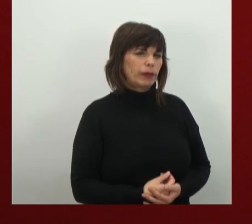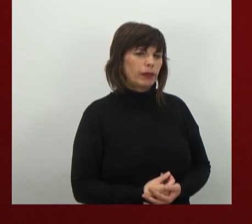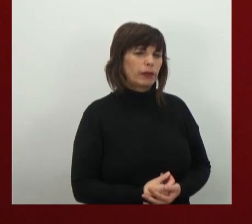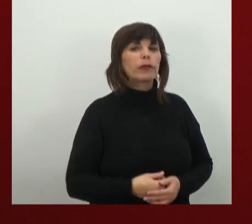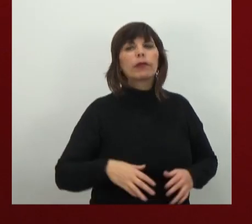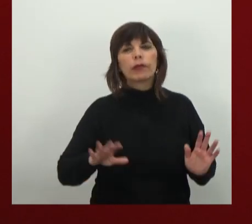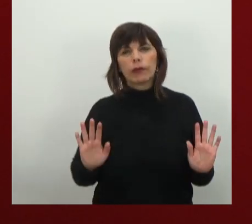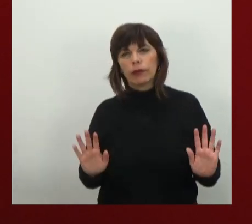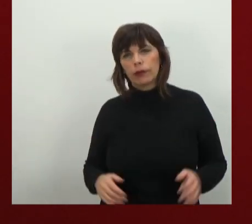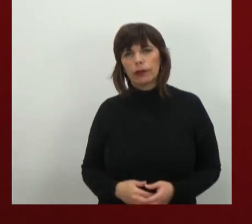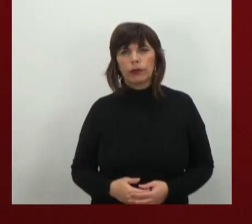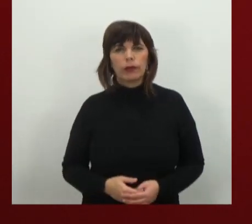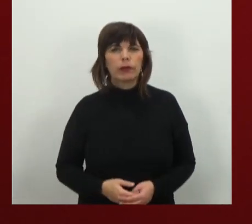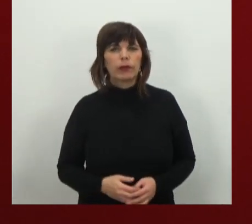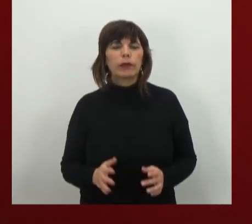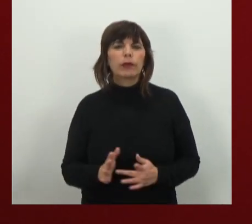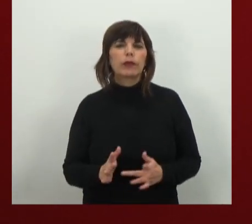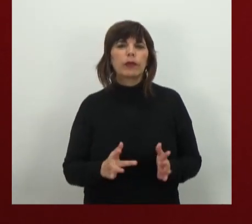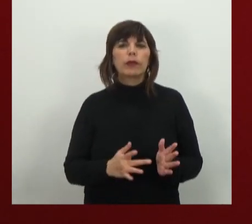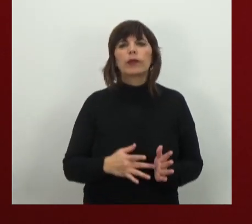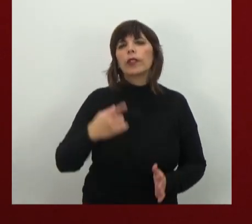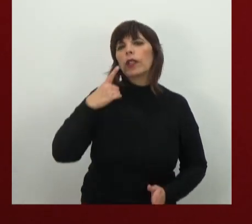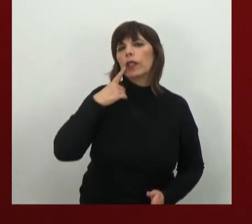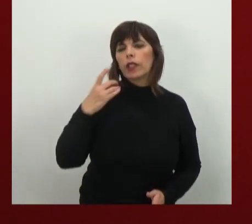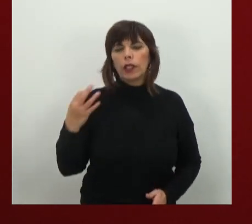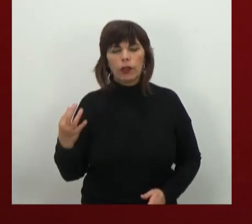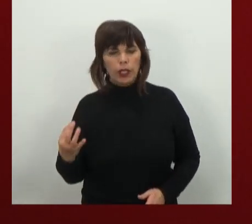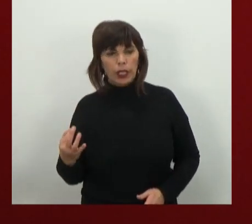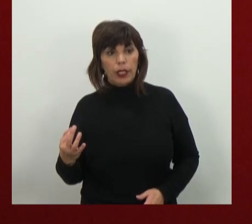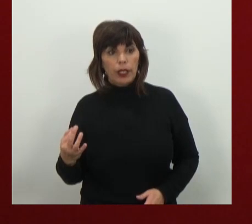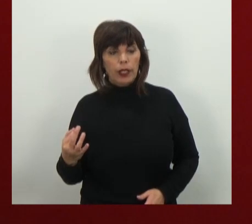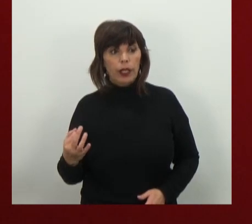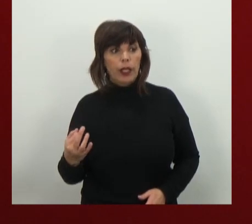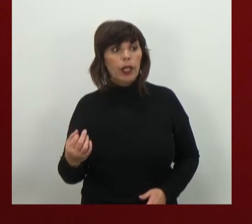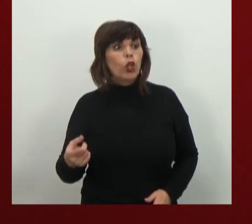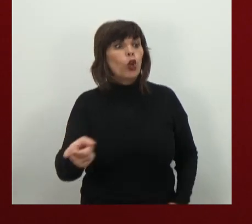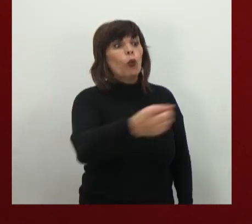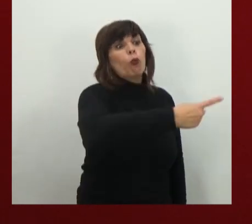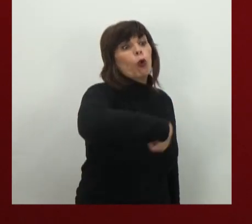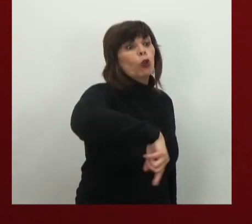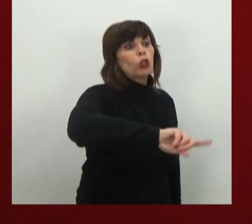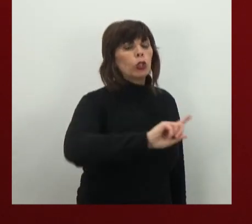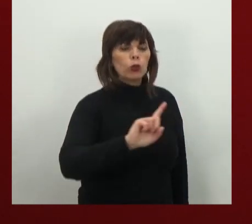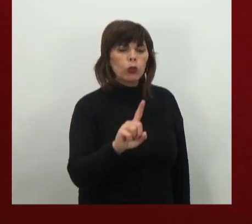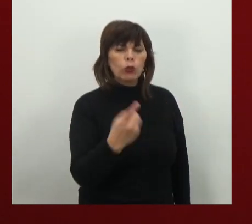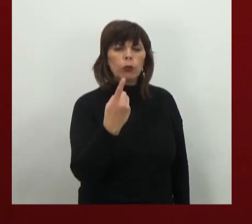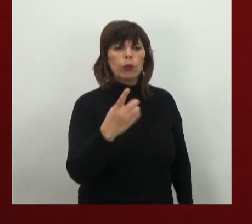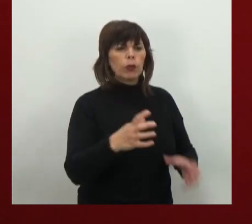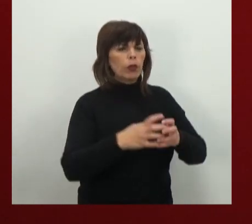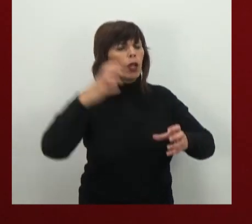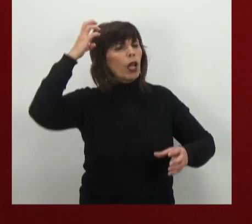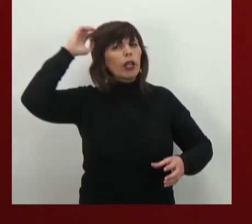Por eso Jesucristo dijo, buscad primero, primeramente el reino de Dios,